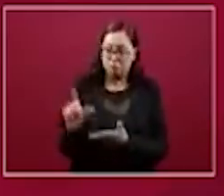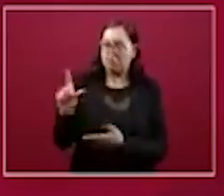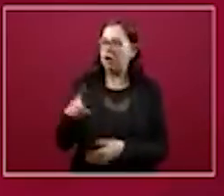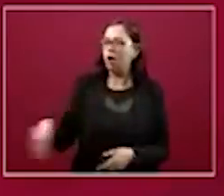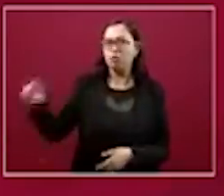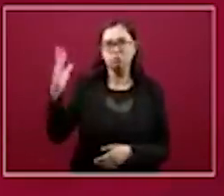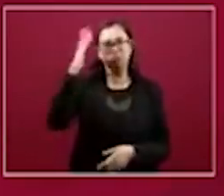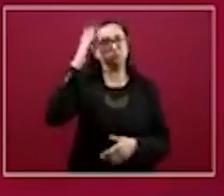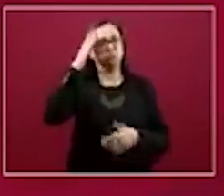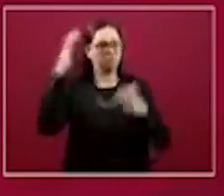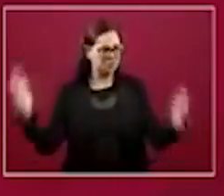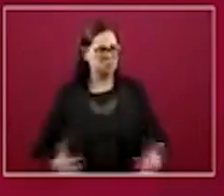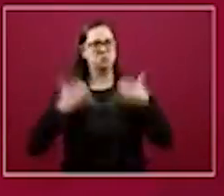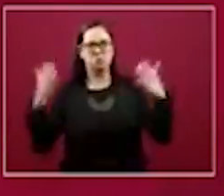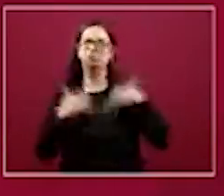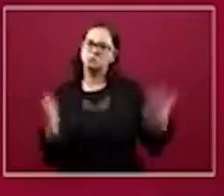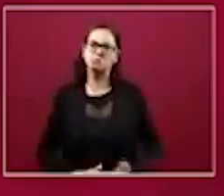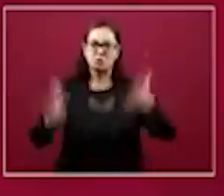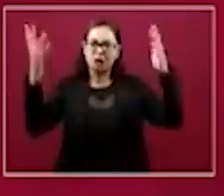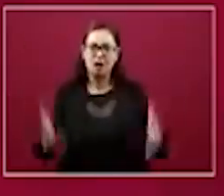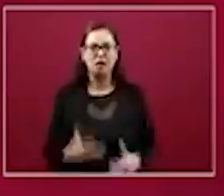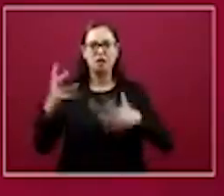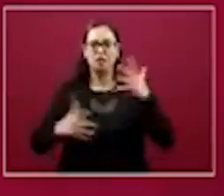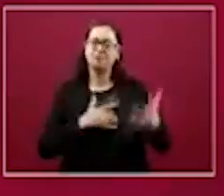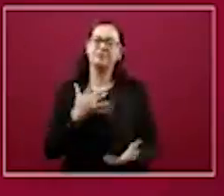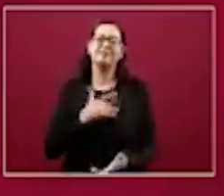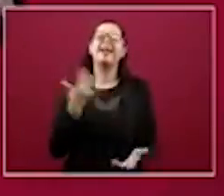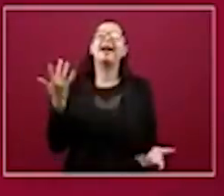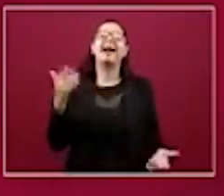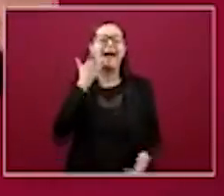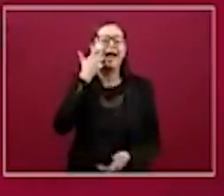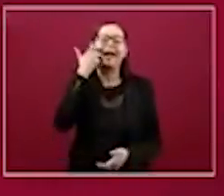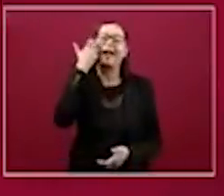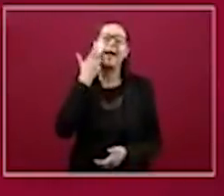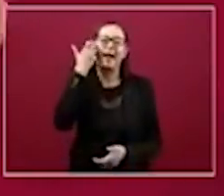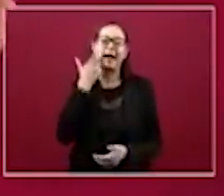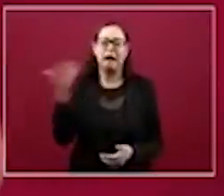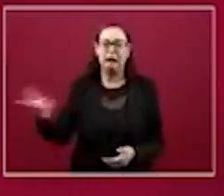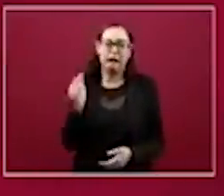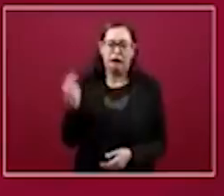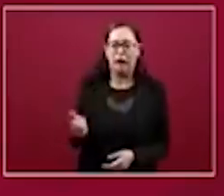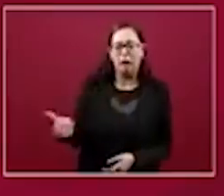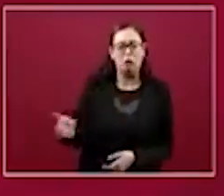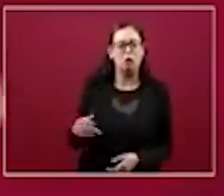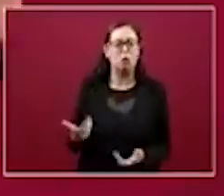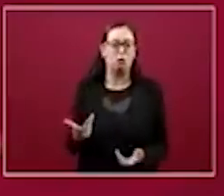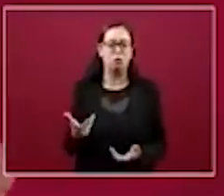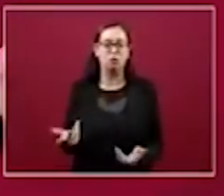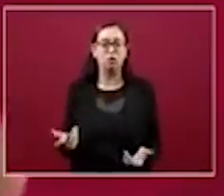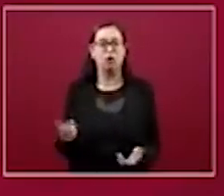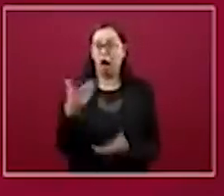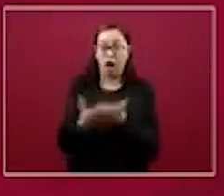quieren sacar raja. Y ahora resulta que son